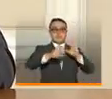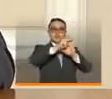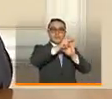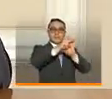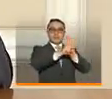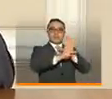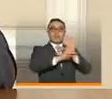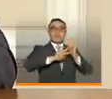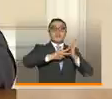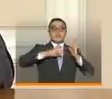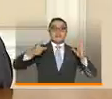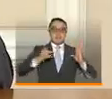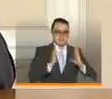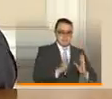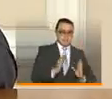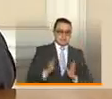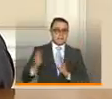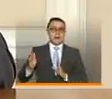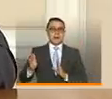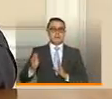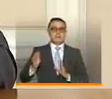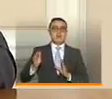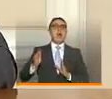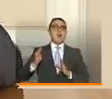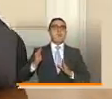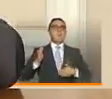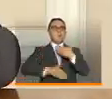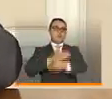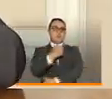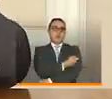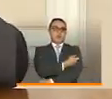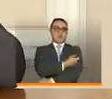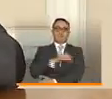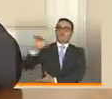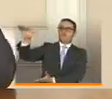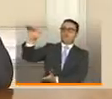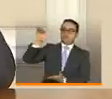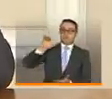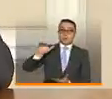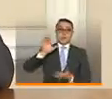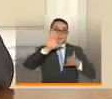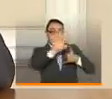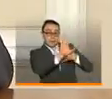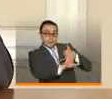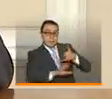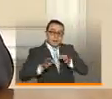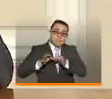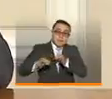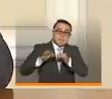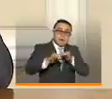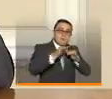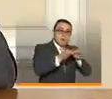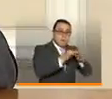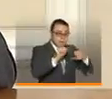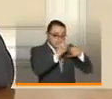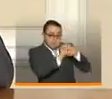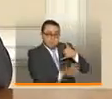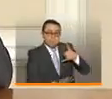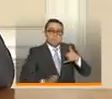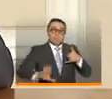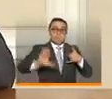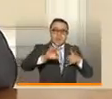operativos para el proceso de vacunación que orientarán a los diferentes departamentos y municipios del país y le darán claridad